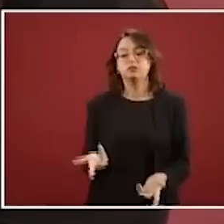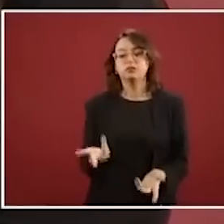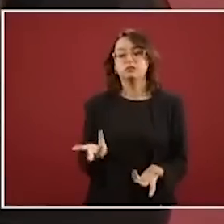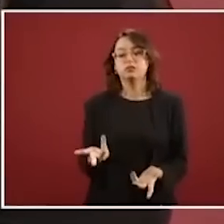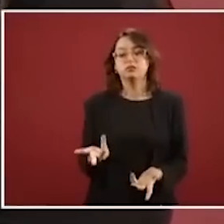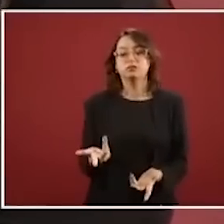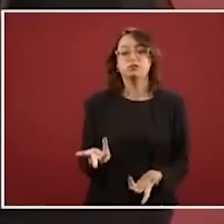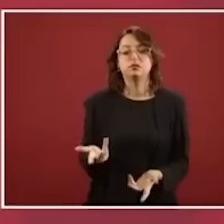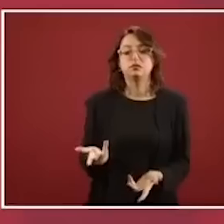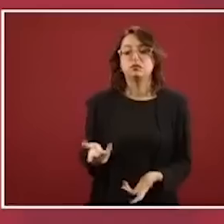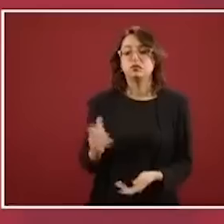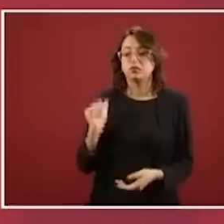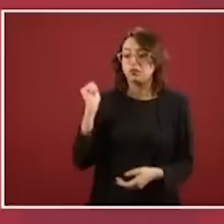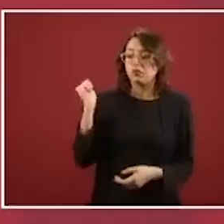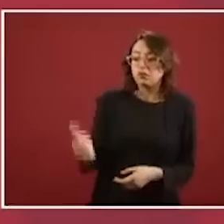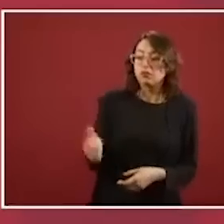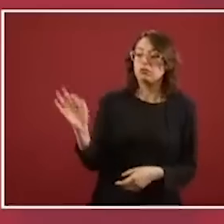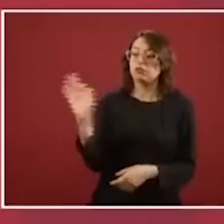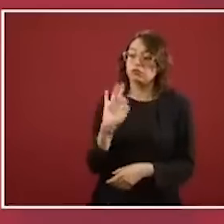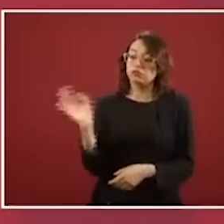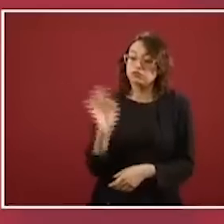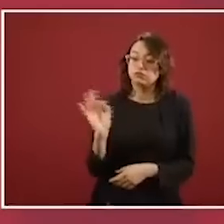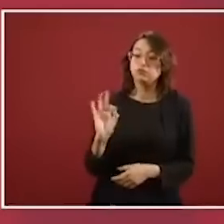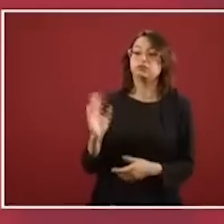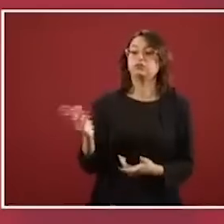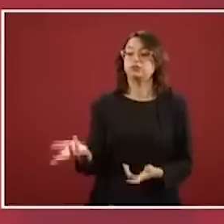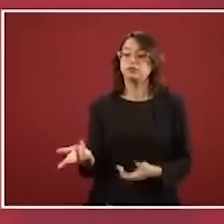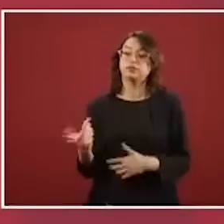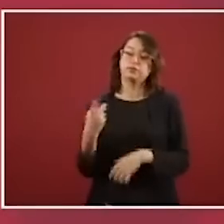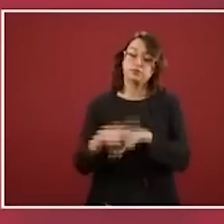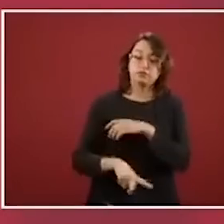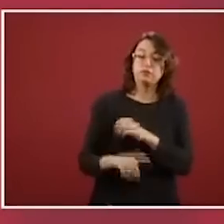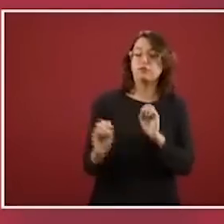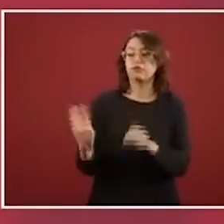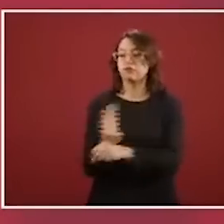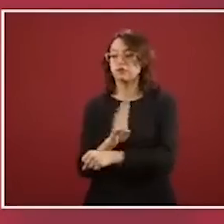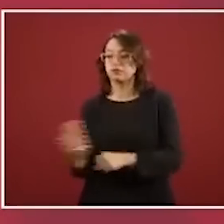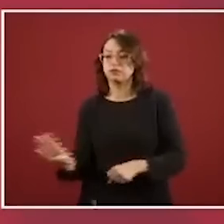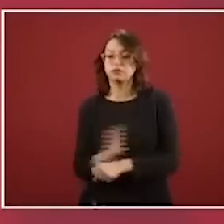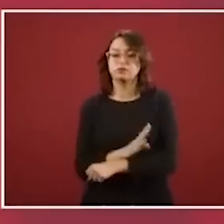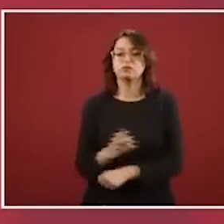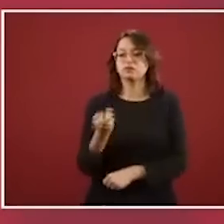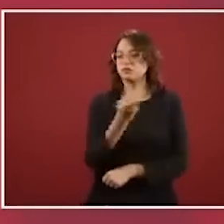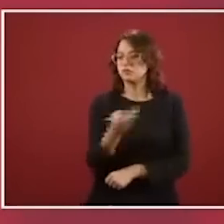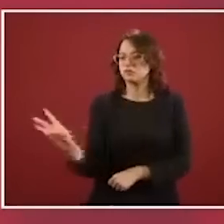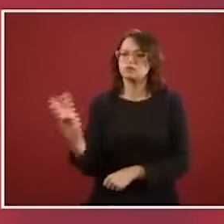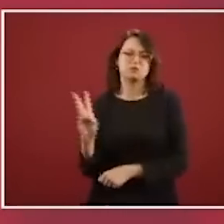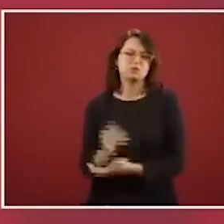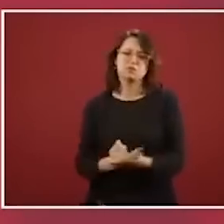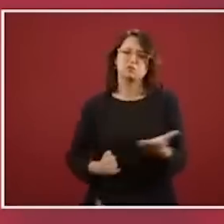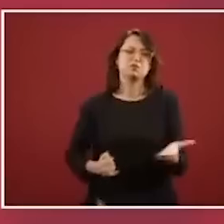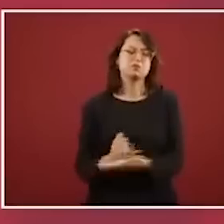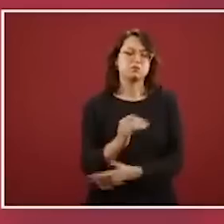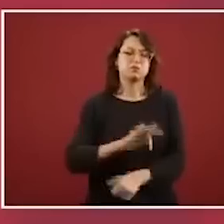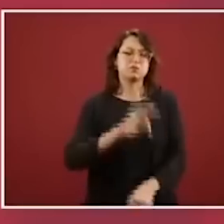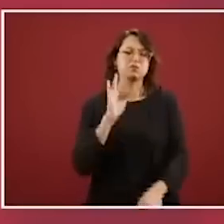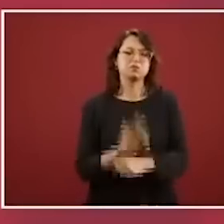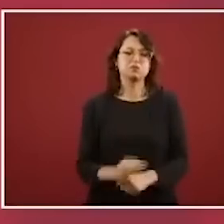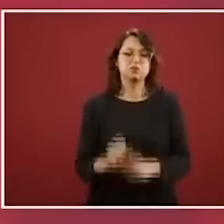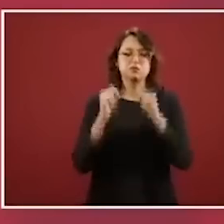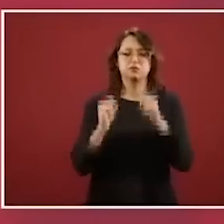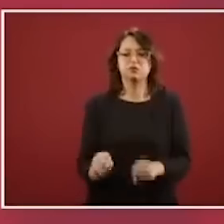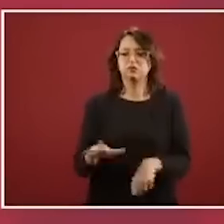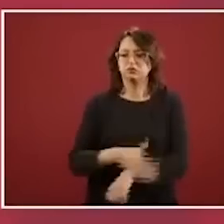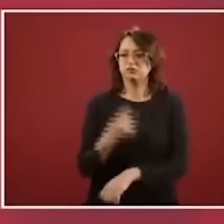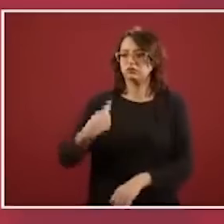que pudiera haber alguna afectación o algún beneficio, consideramos que en ese sentido se legitima. No podemos obligar a los ciudadanos a